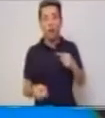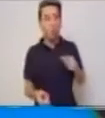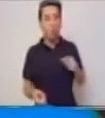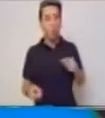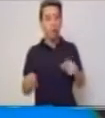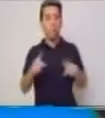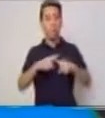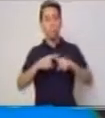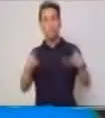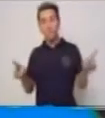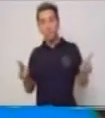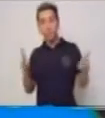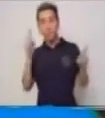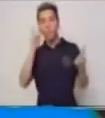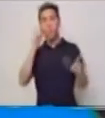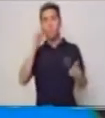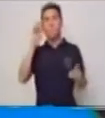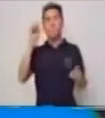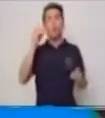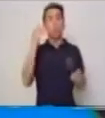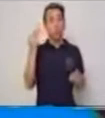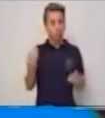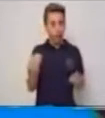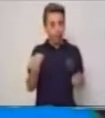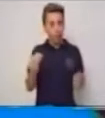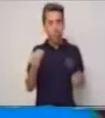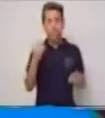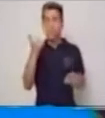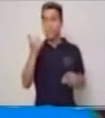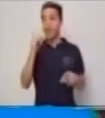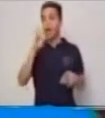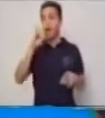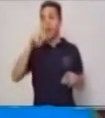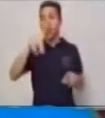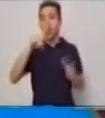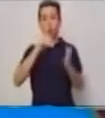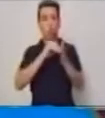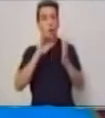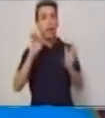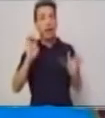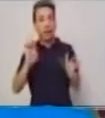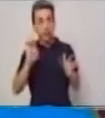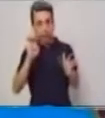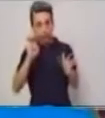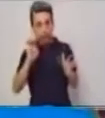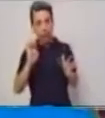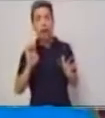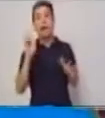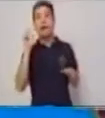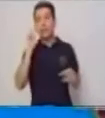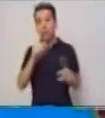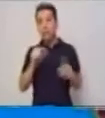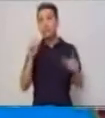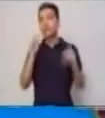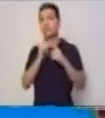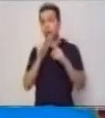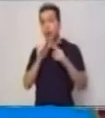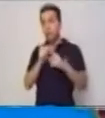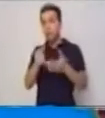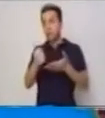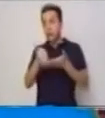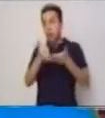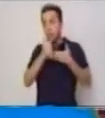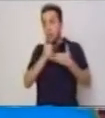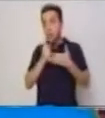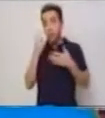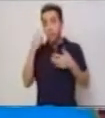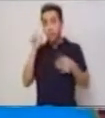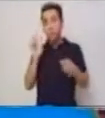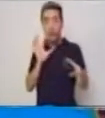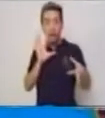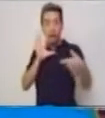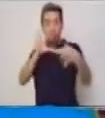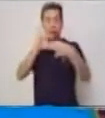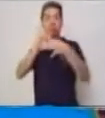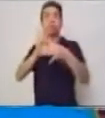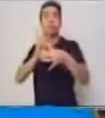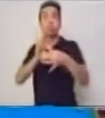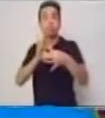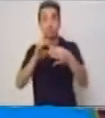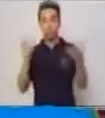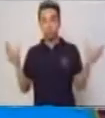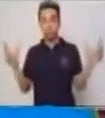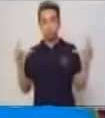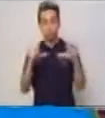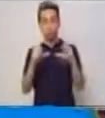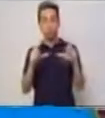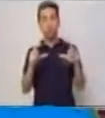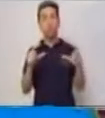porque, aunque, que van a ser palabras que nos van a servir para construir una oración compleja.